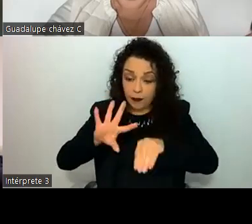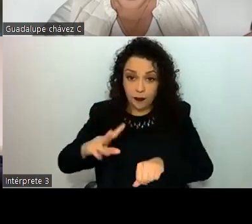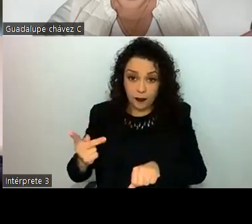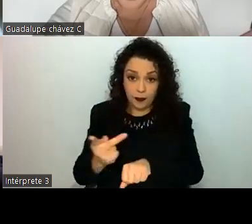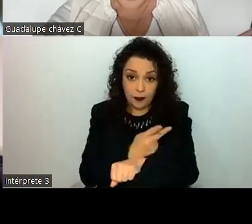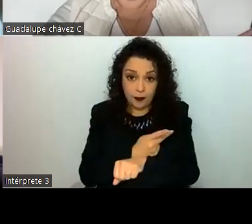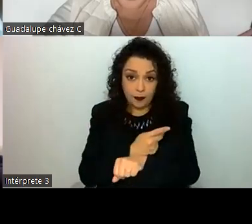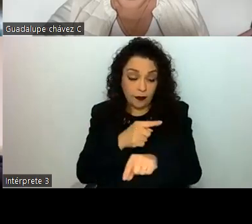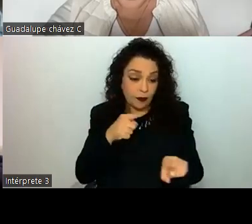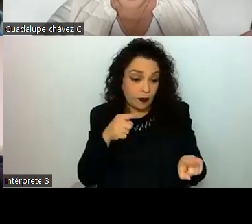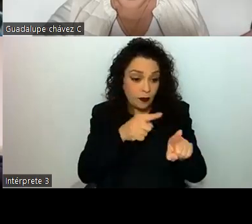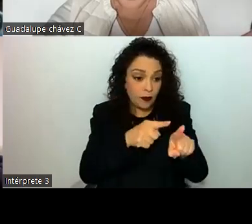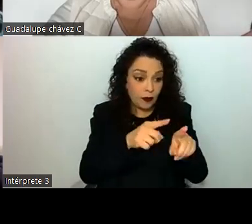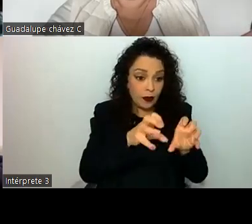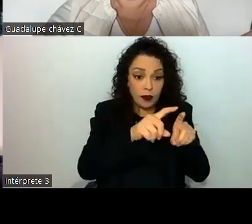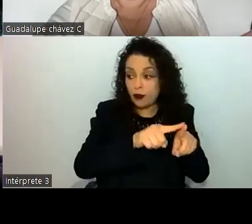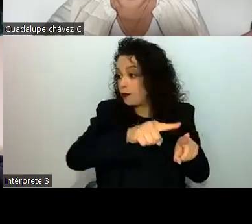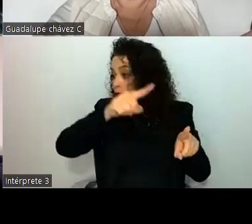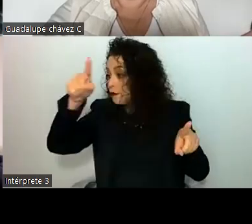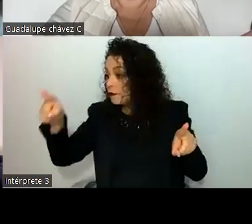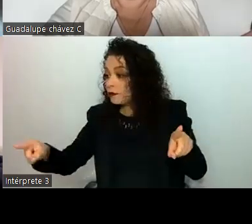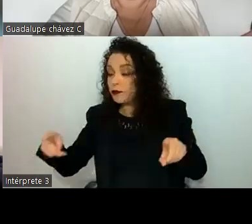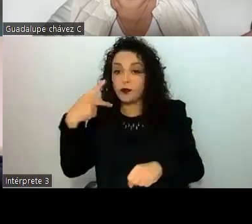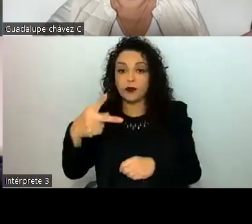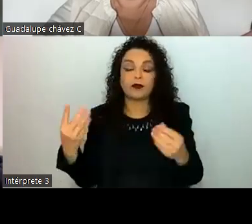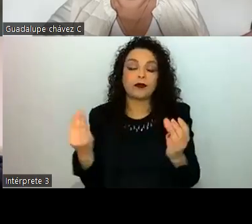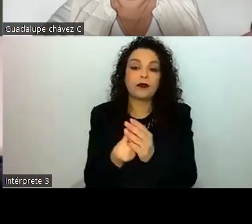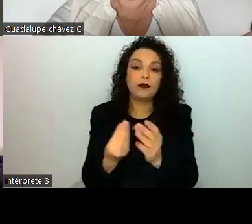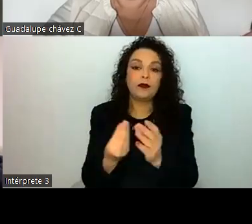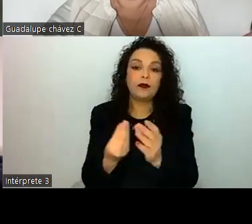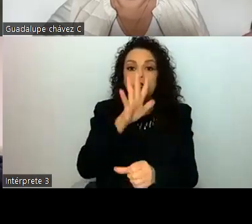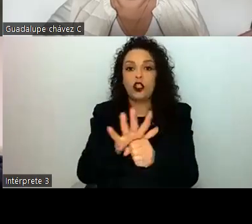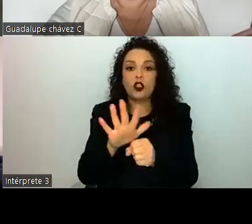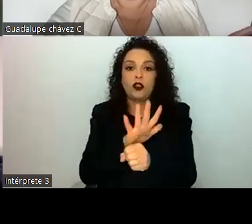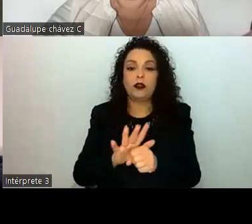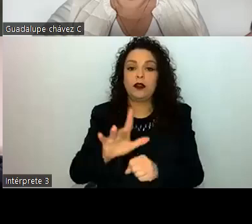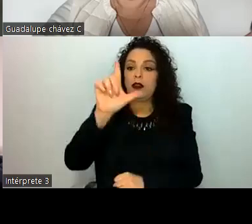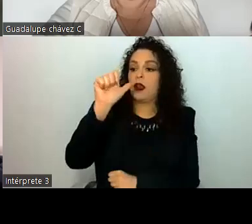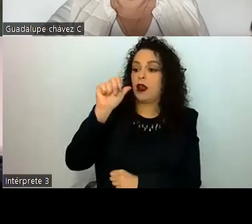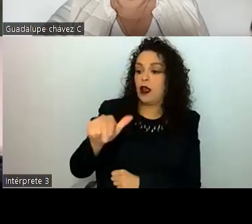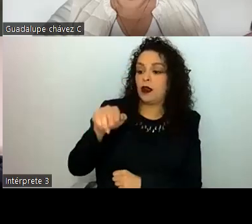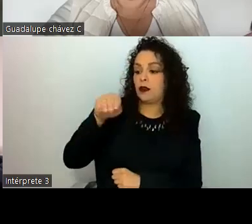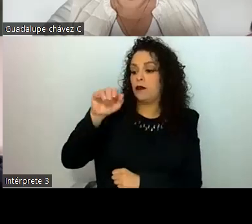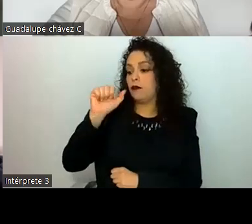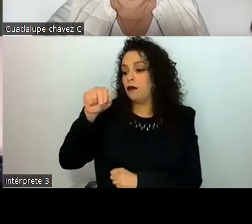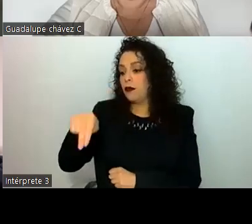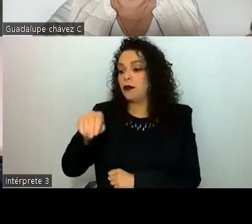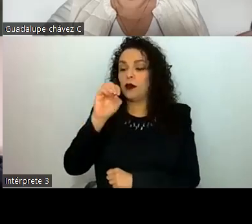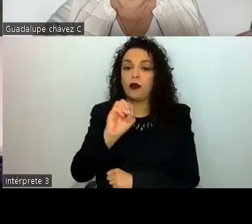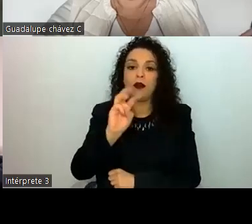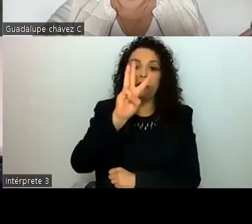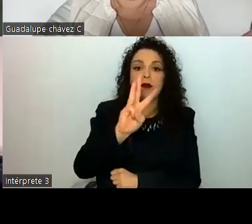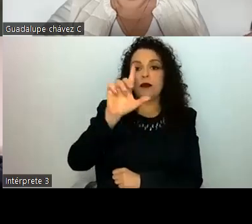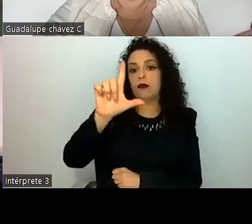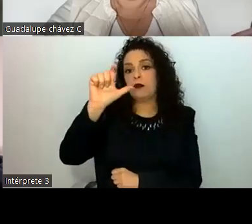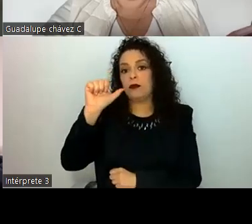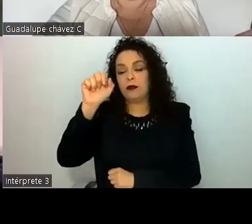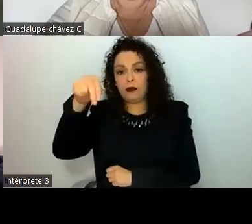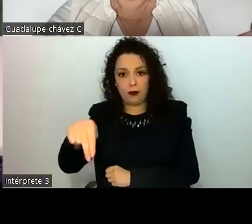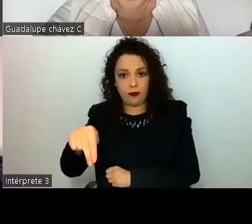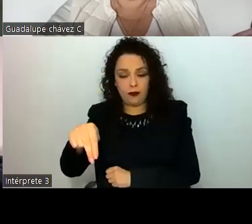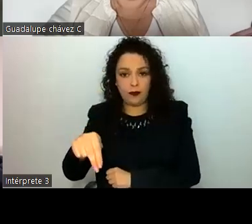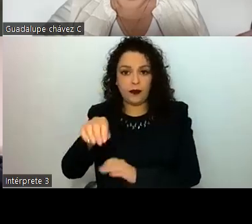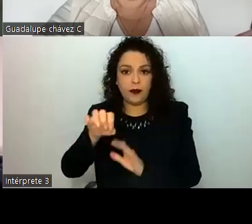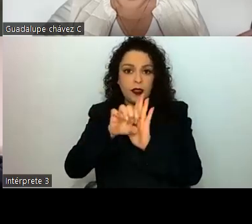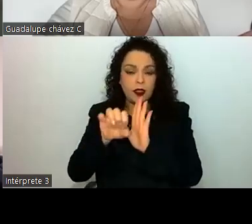frontera constituyen las redes de área local de tipo LAN, MAN o WLAN. Tal es el caso de